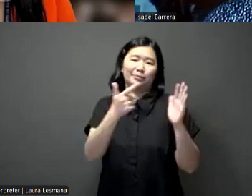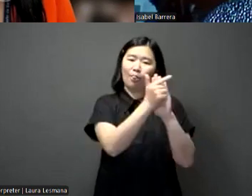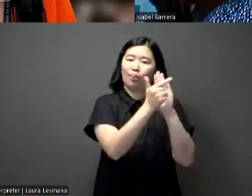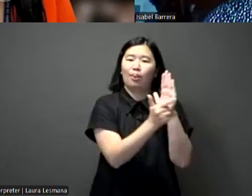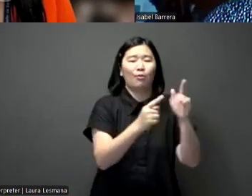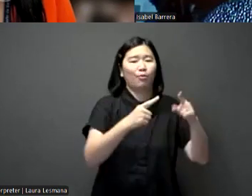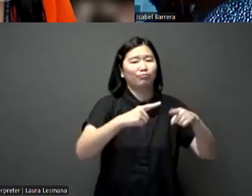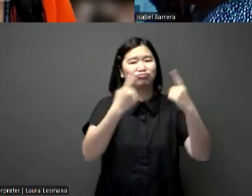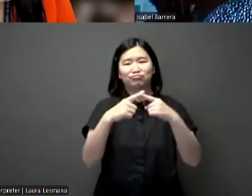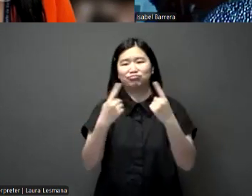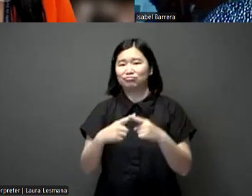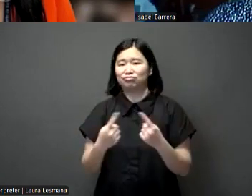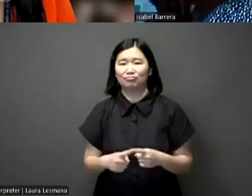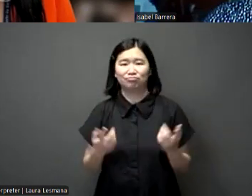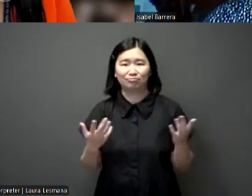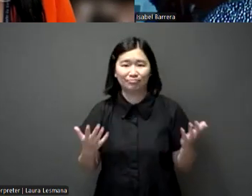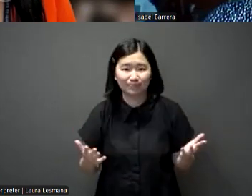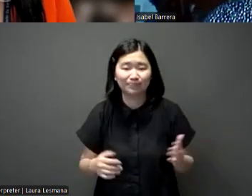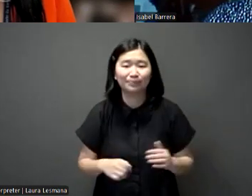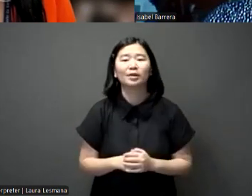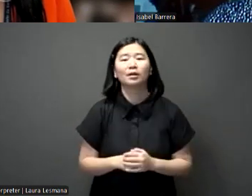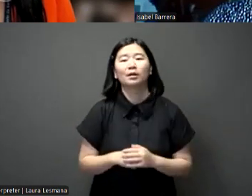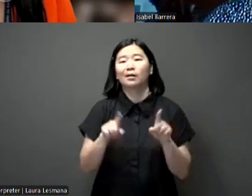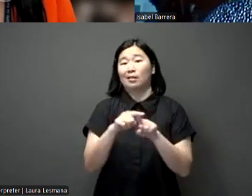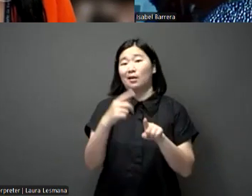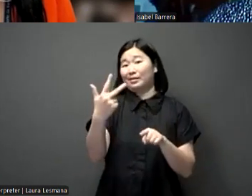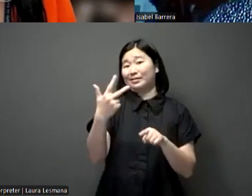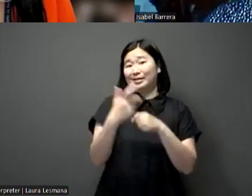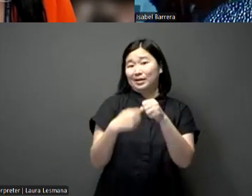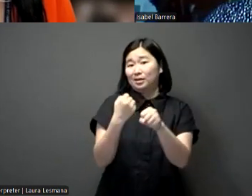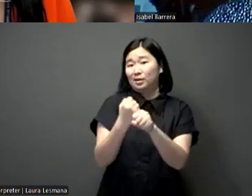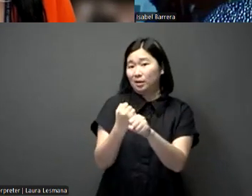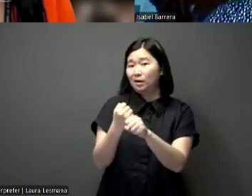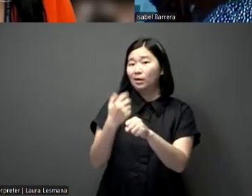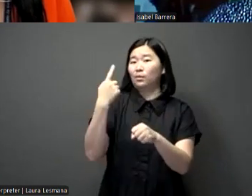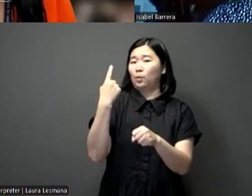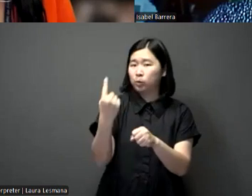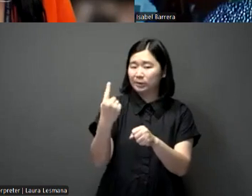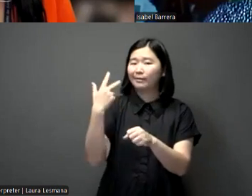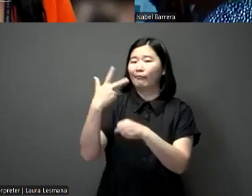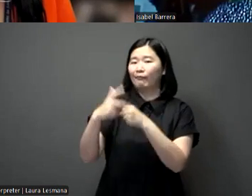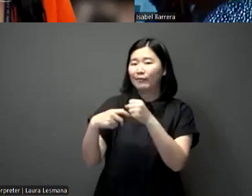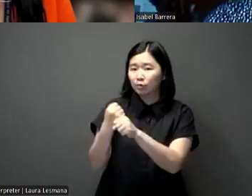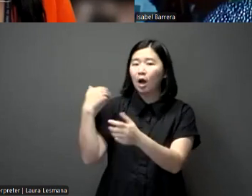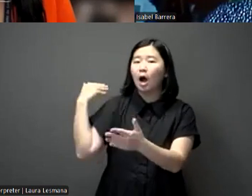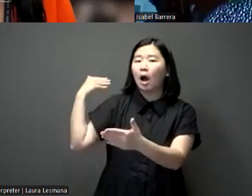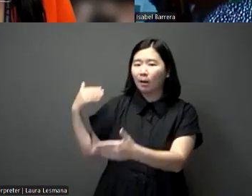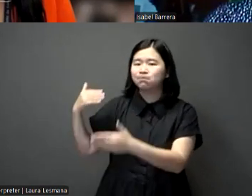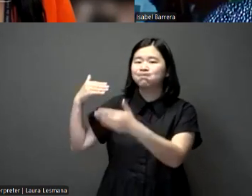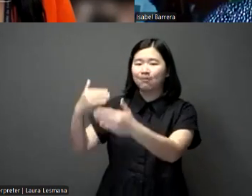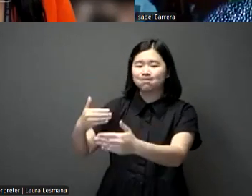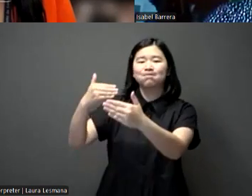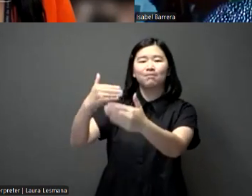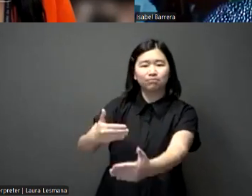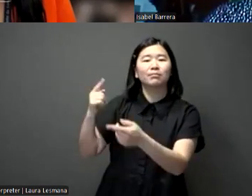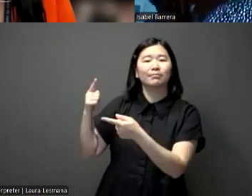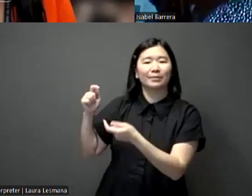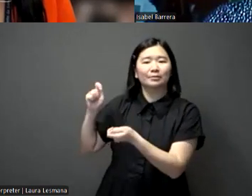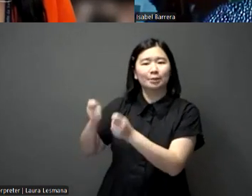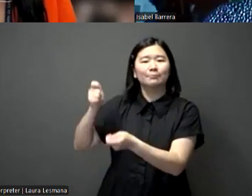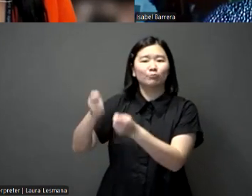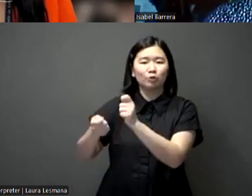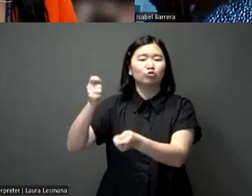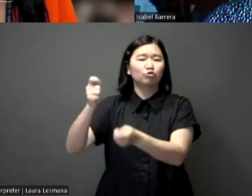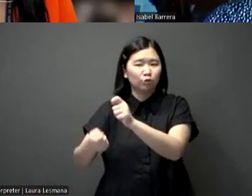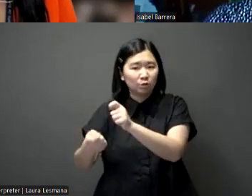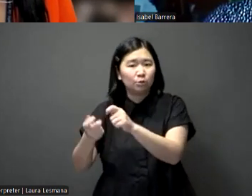Chile, ese paso de la modificación de esta ley ocurren algunos pasos, subpasos, y los subpasos tienen que ver también con la